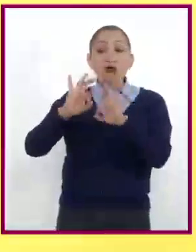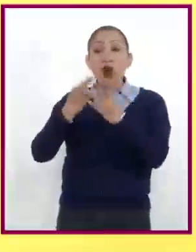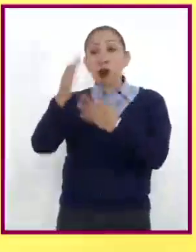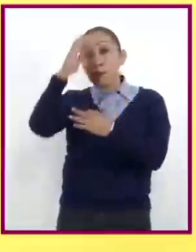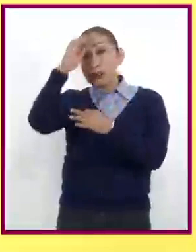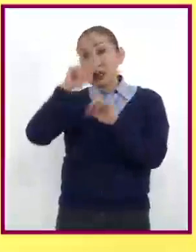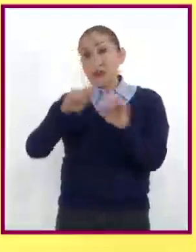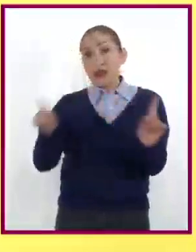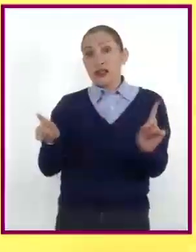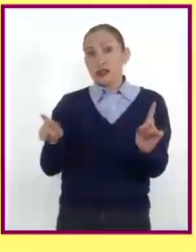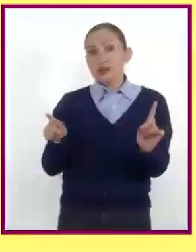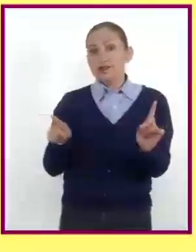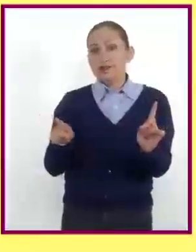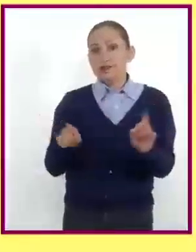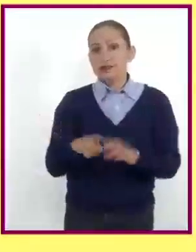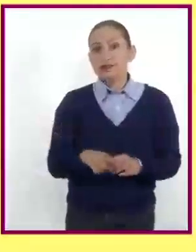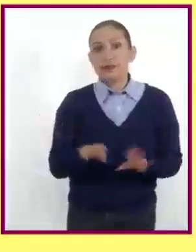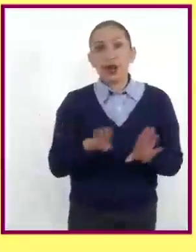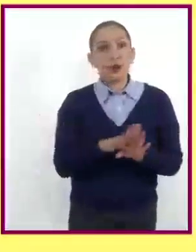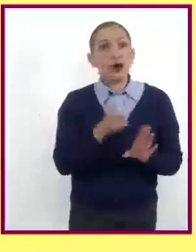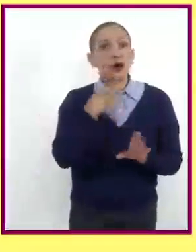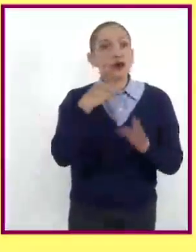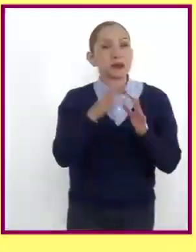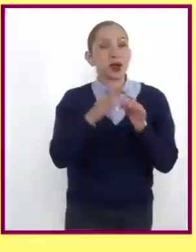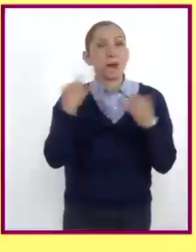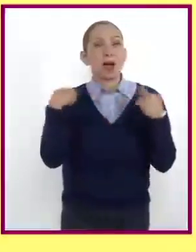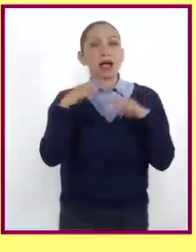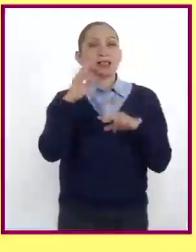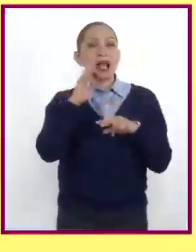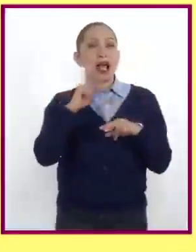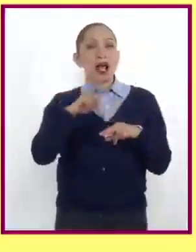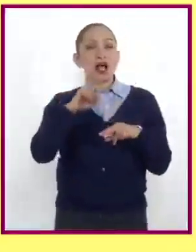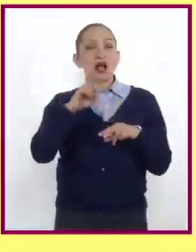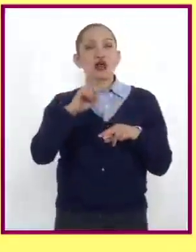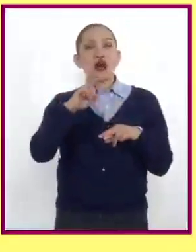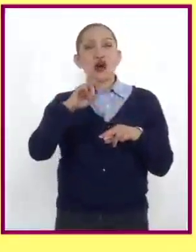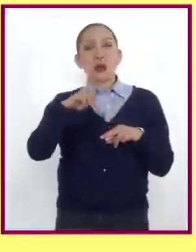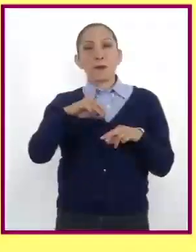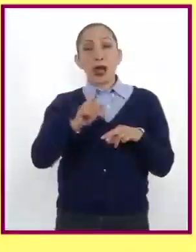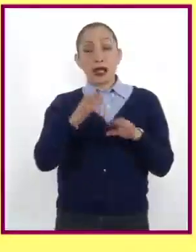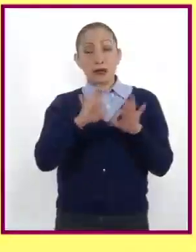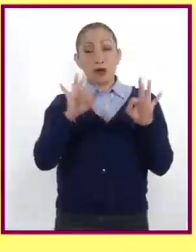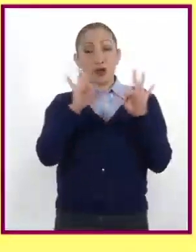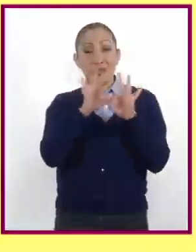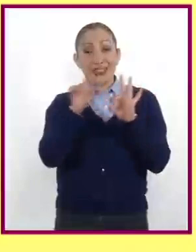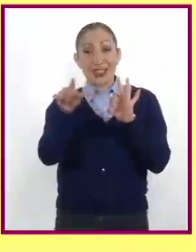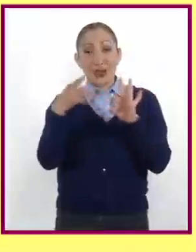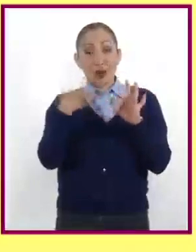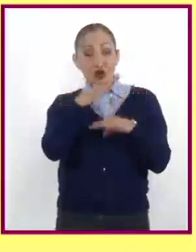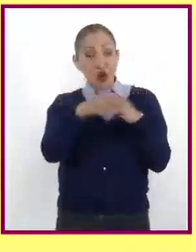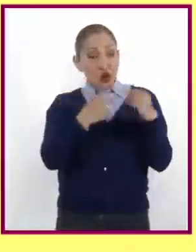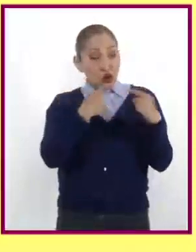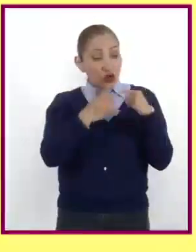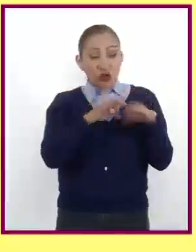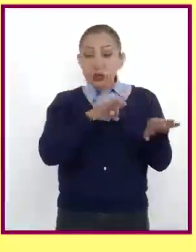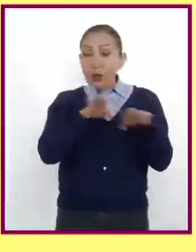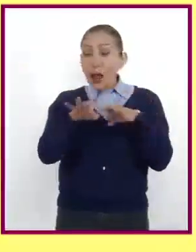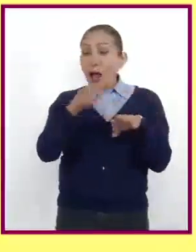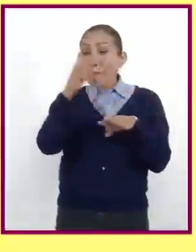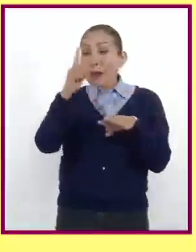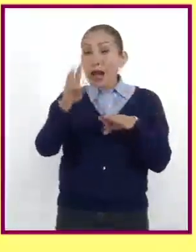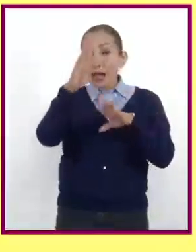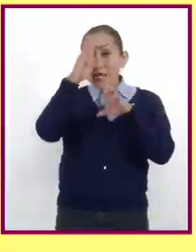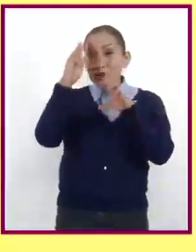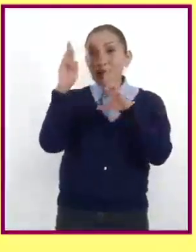de pensar distintas. Como nos explicó la maestra Norma, es importante que de manera conjunta trabajemos para lograr que